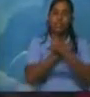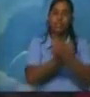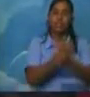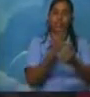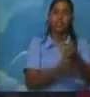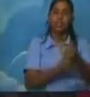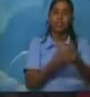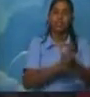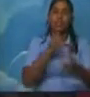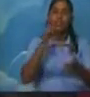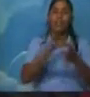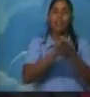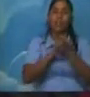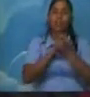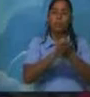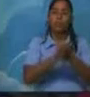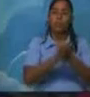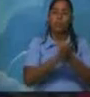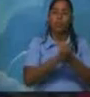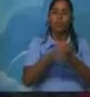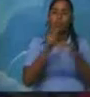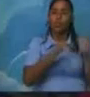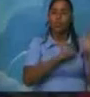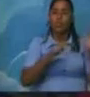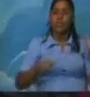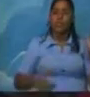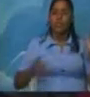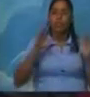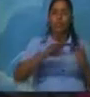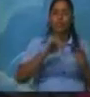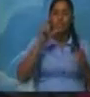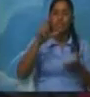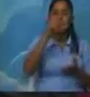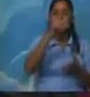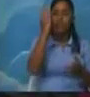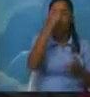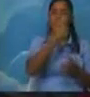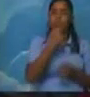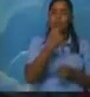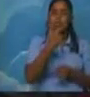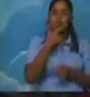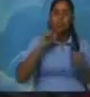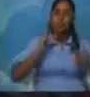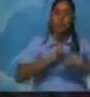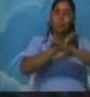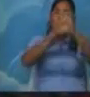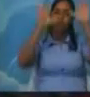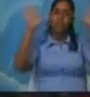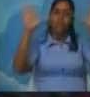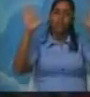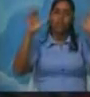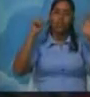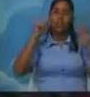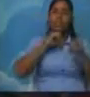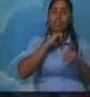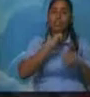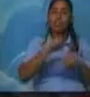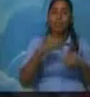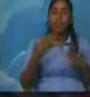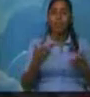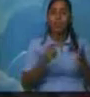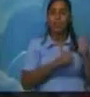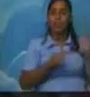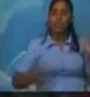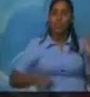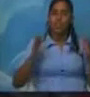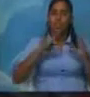y amigos Lo que el señor nos está enseñando en esta preciosa mañana y es que el señor